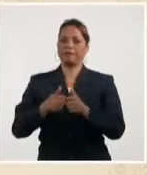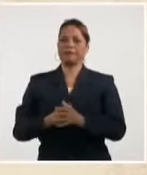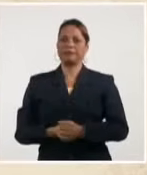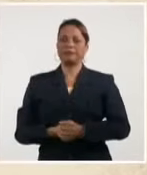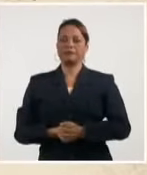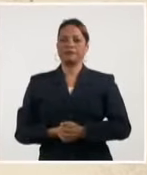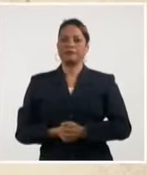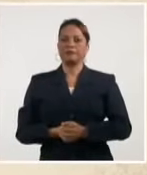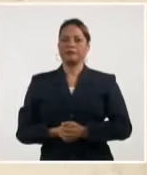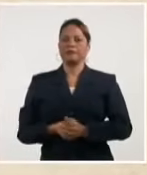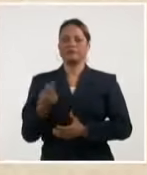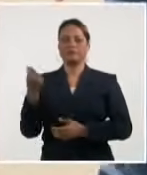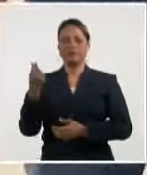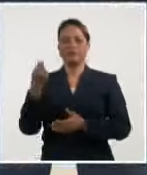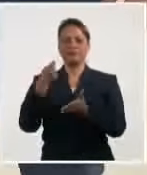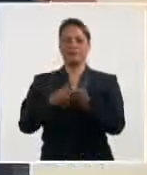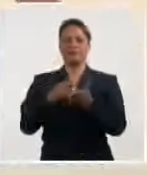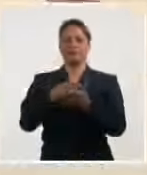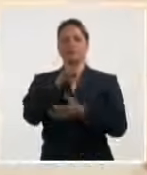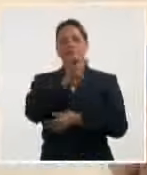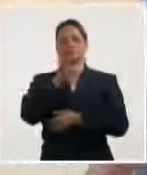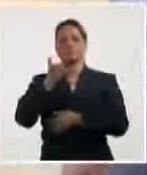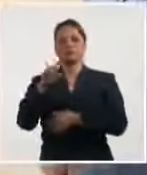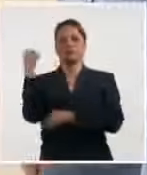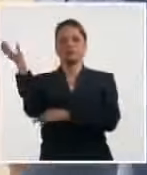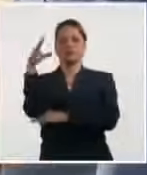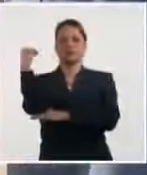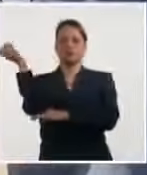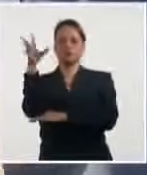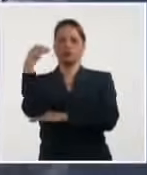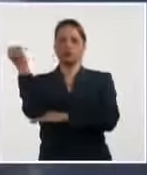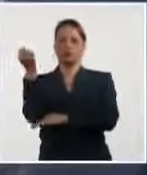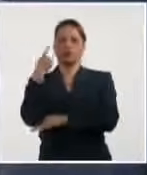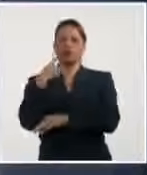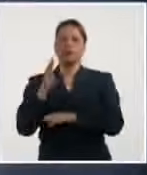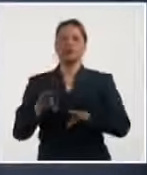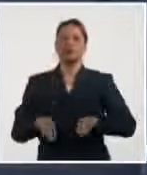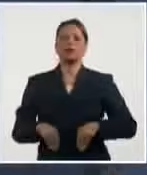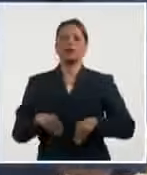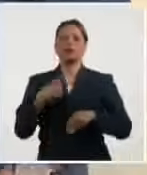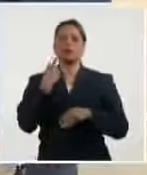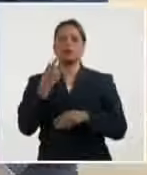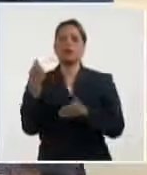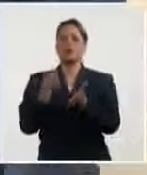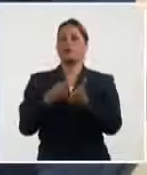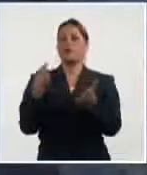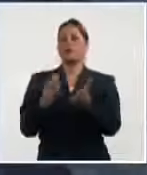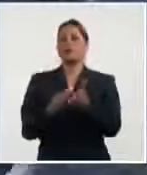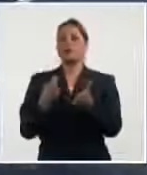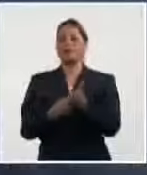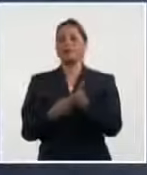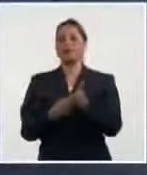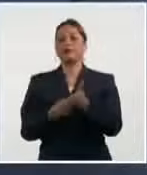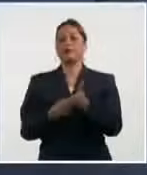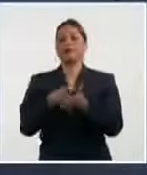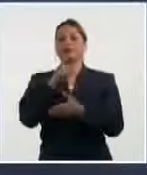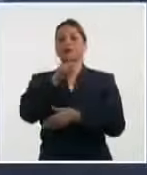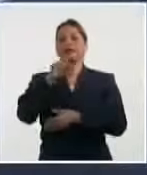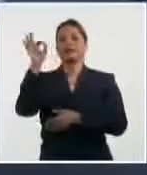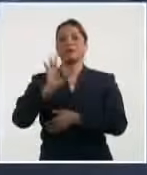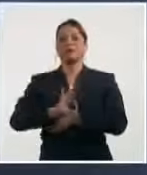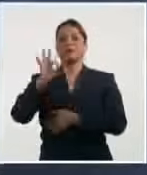tiempo. El costo de las 99 ambulancias será asumido con financiamientos